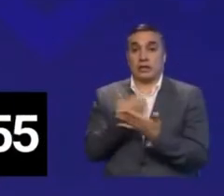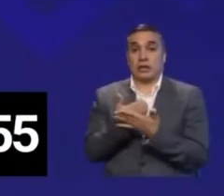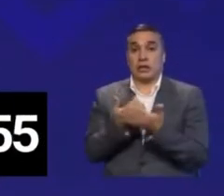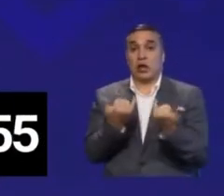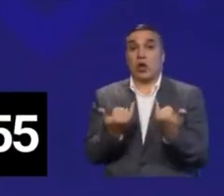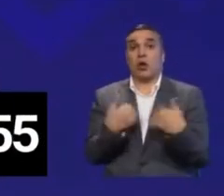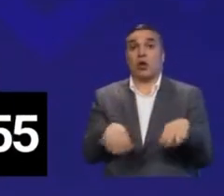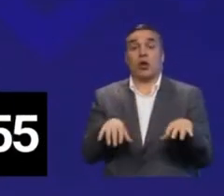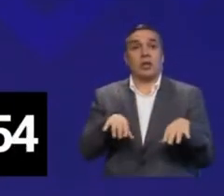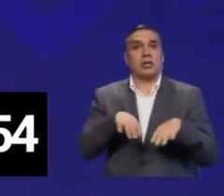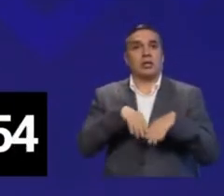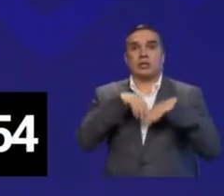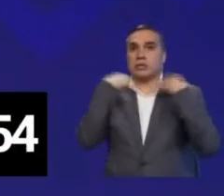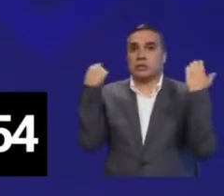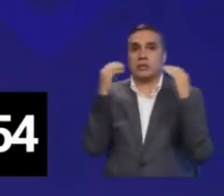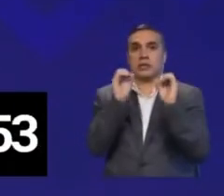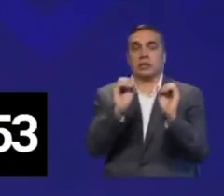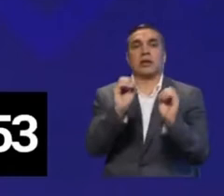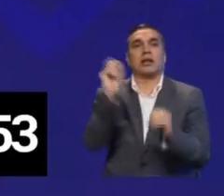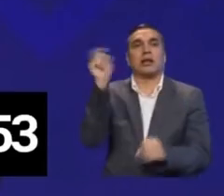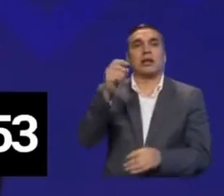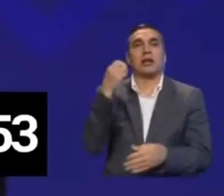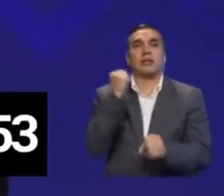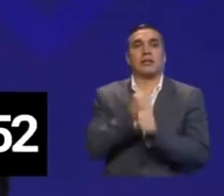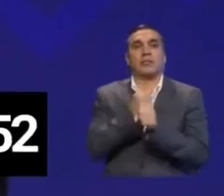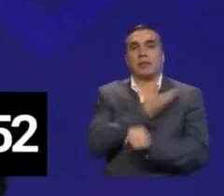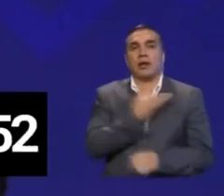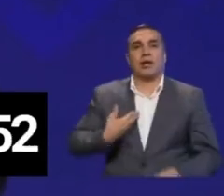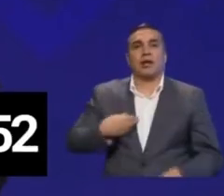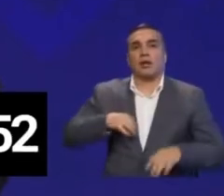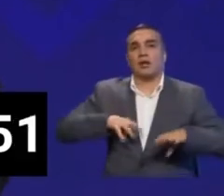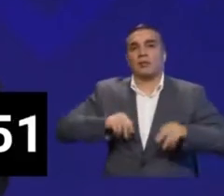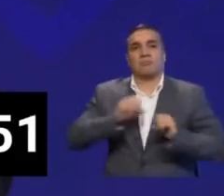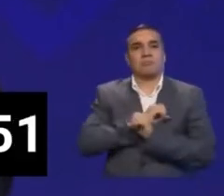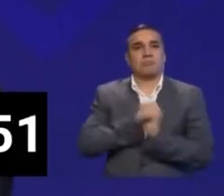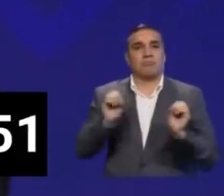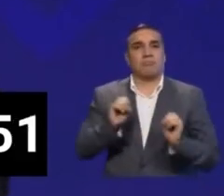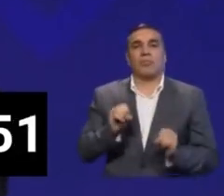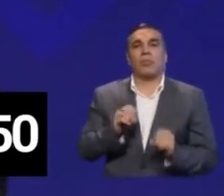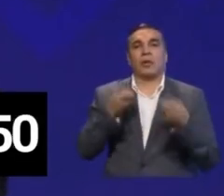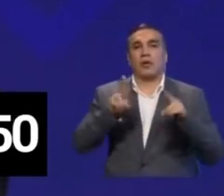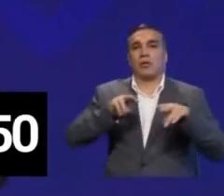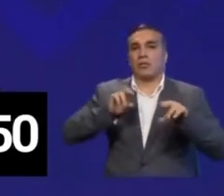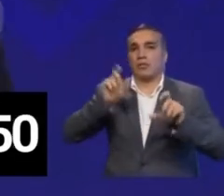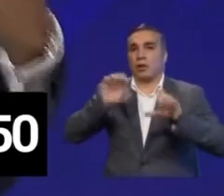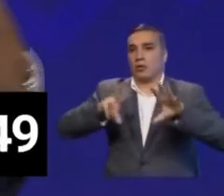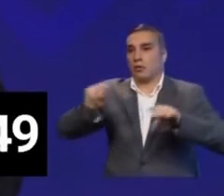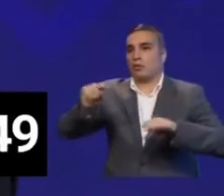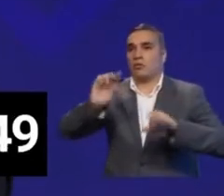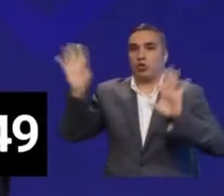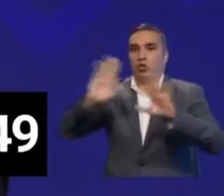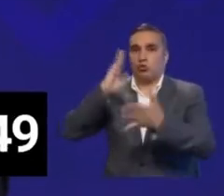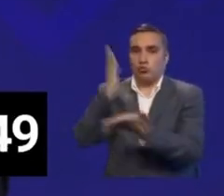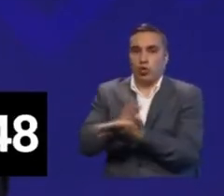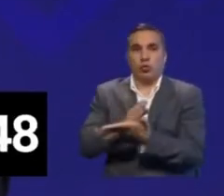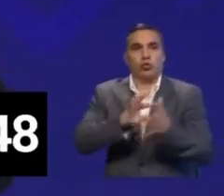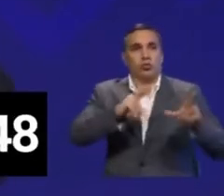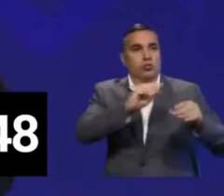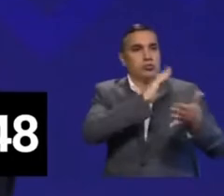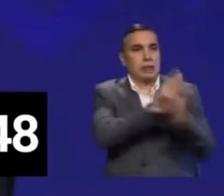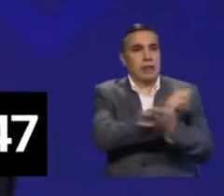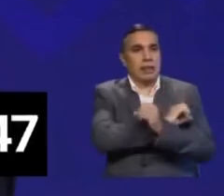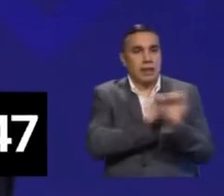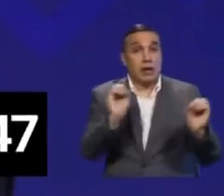cae a pedazos, se necesita un presidente honrado que no robe ni deje robar a sus ministros y a sus altos